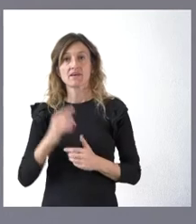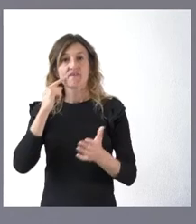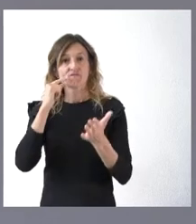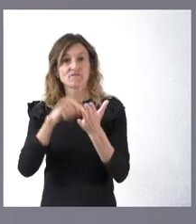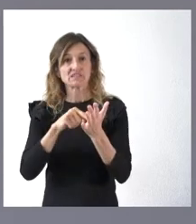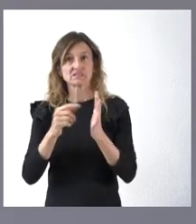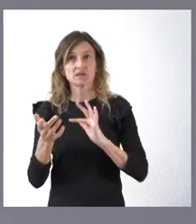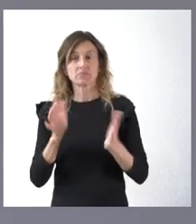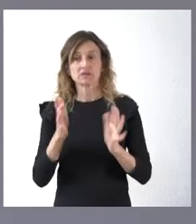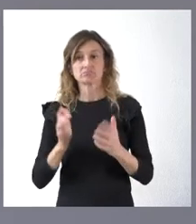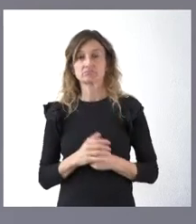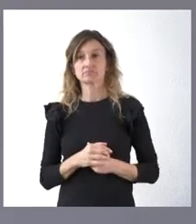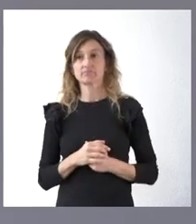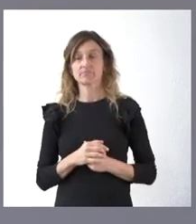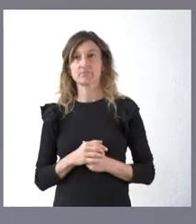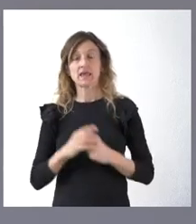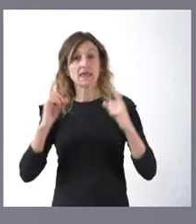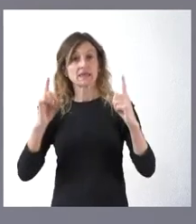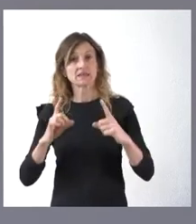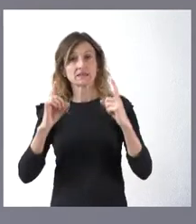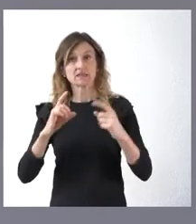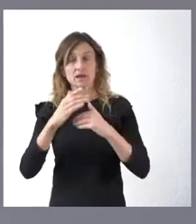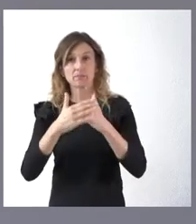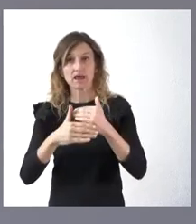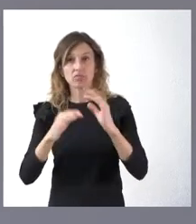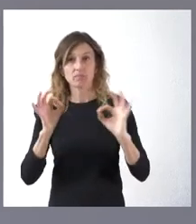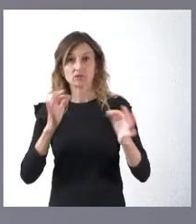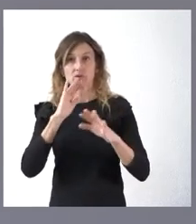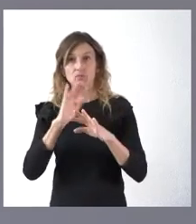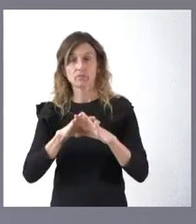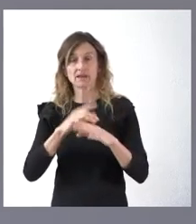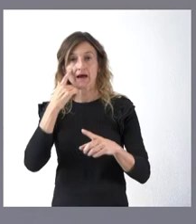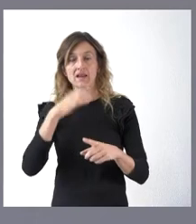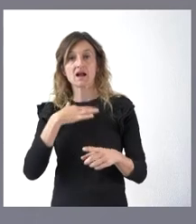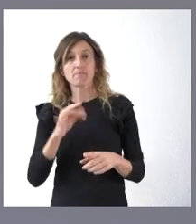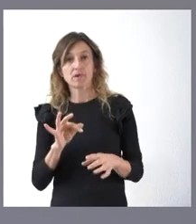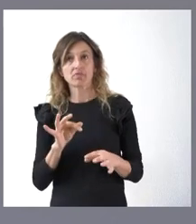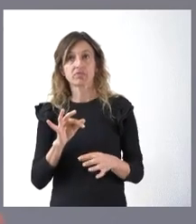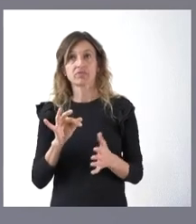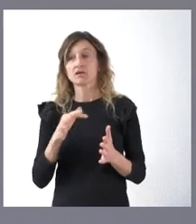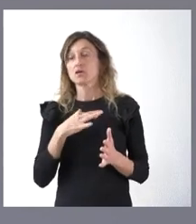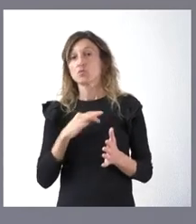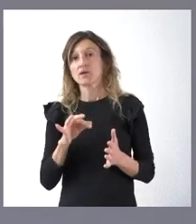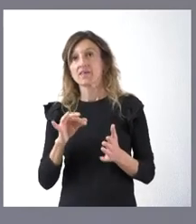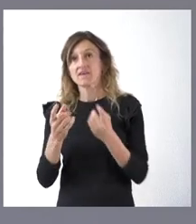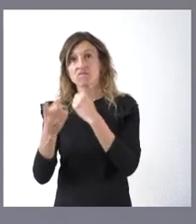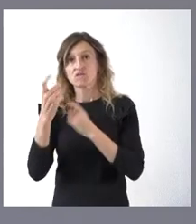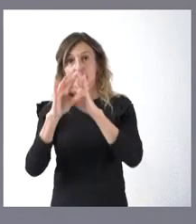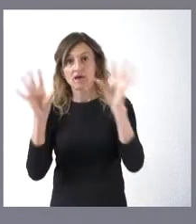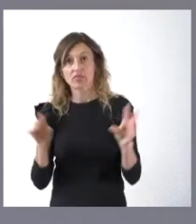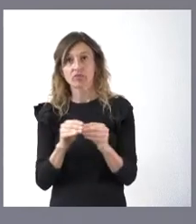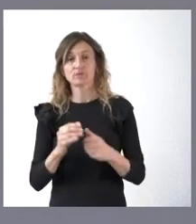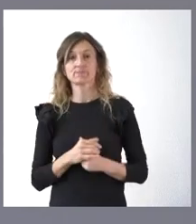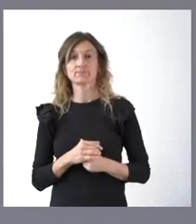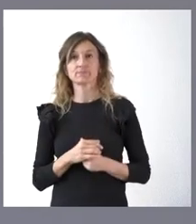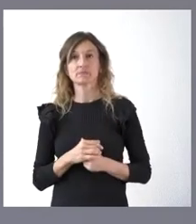estimamos que vamos a intentar hacerlo en el plazo sí somos capaces de disponer de toda la información posible cómo